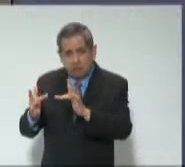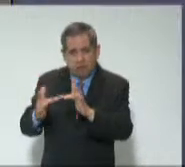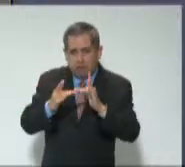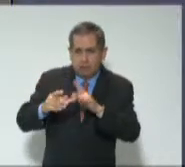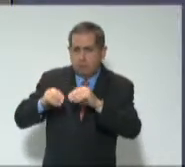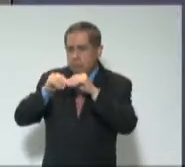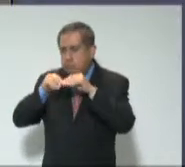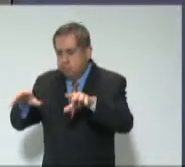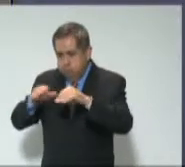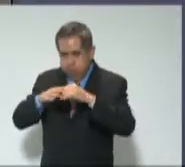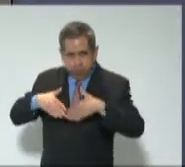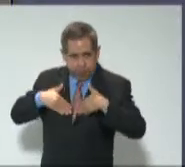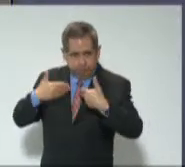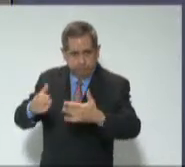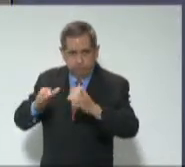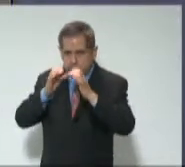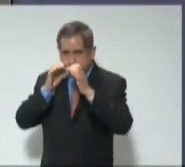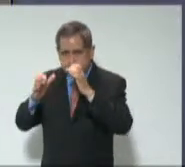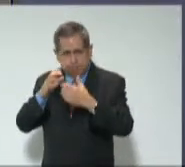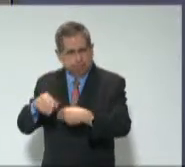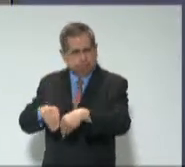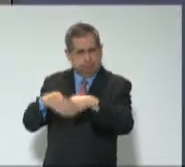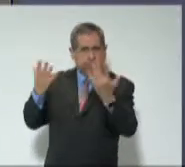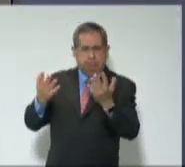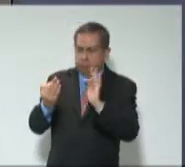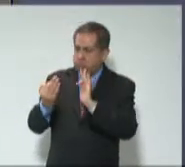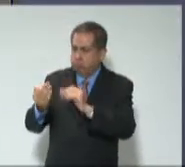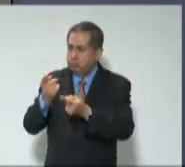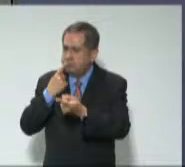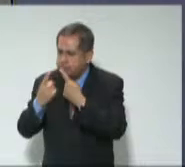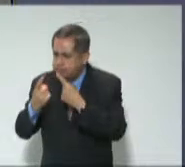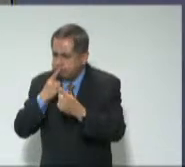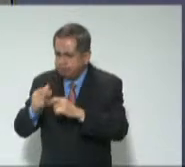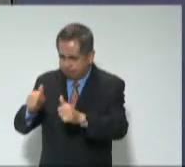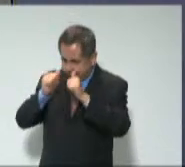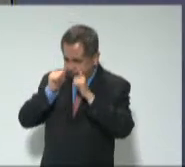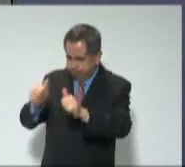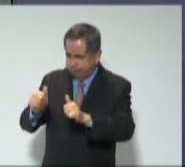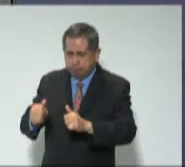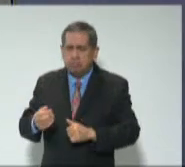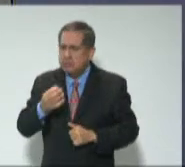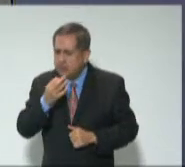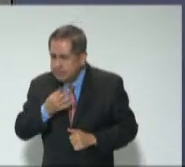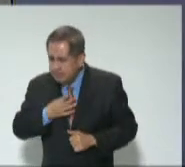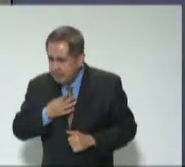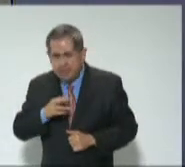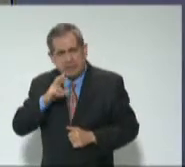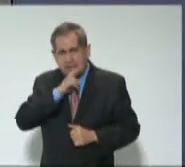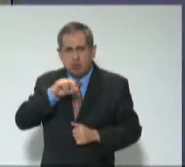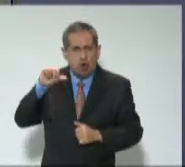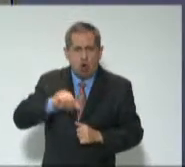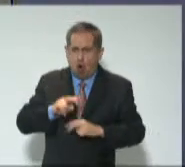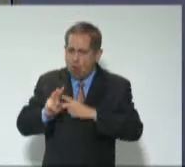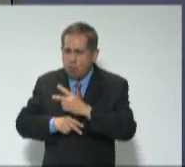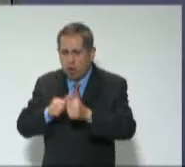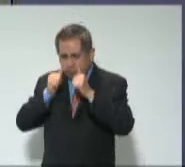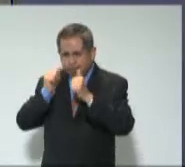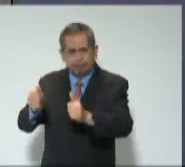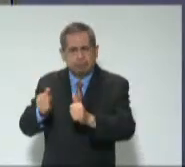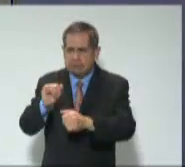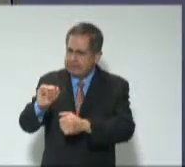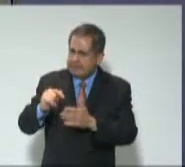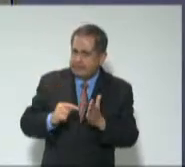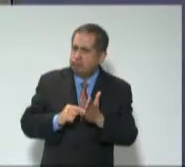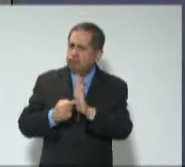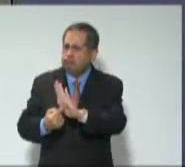abierta y franca que fortalezca la atención la respuesta inmediata y la rendición de cuentas